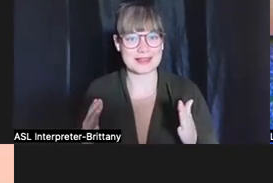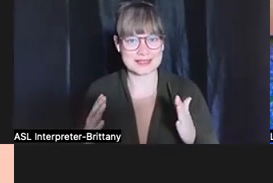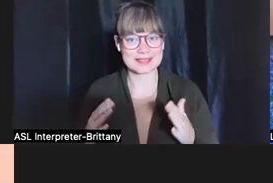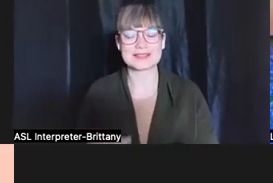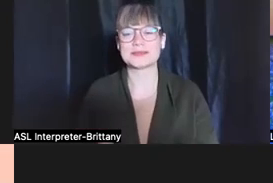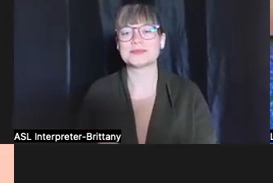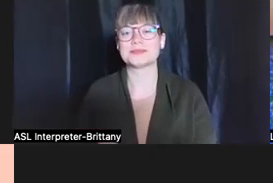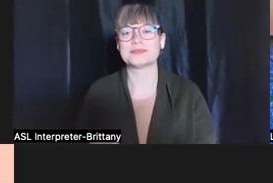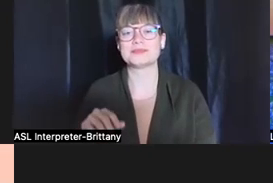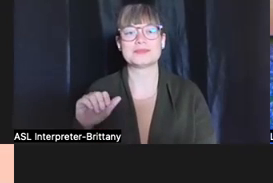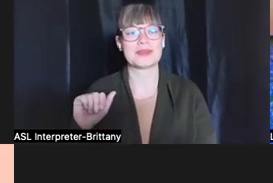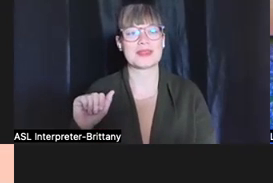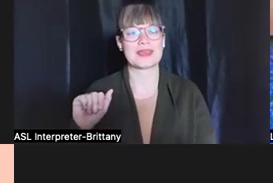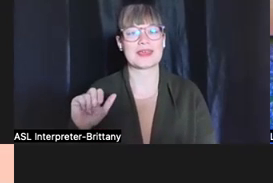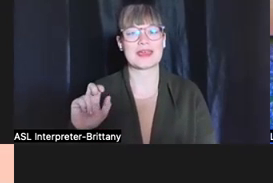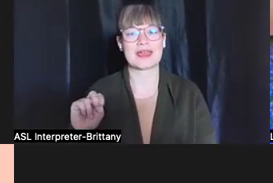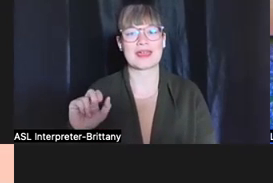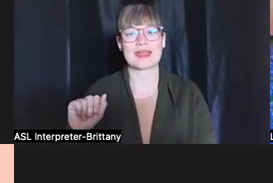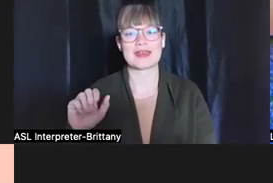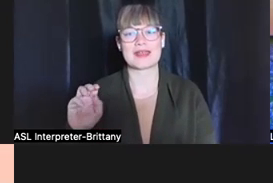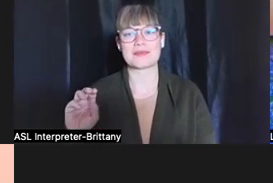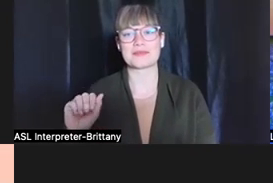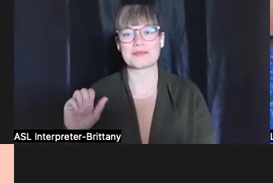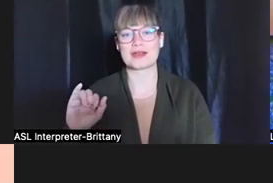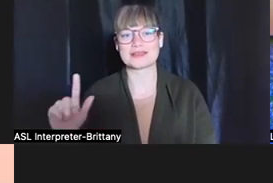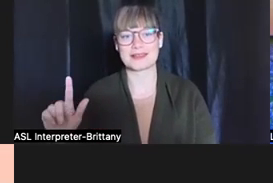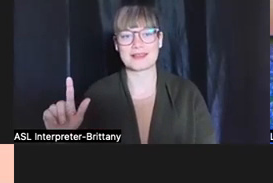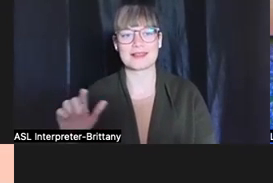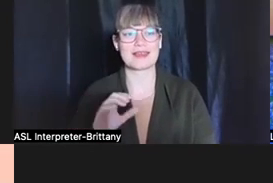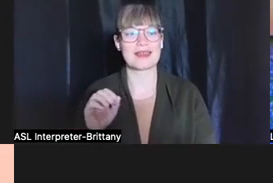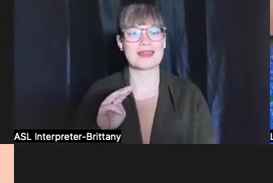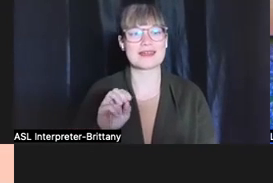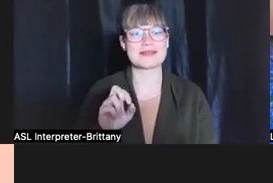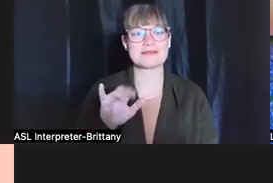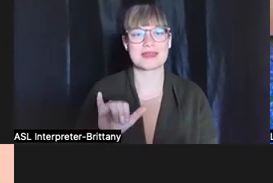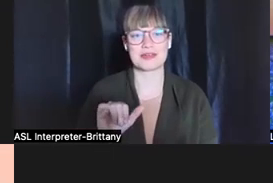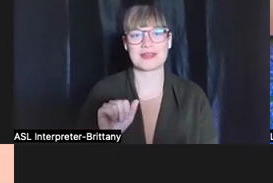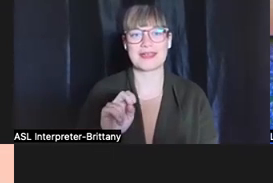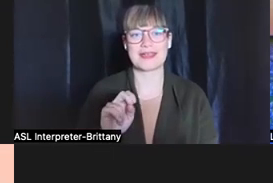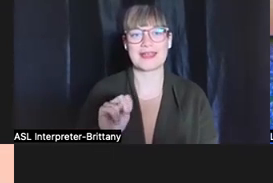Y nuestros invitados, Ana Maciel y Marianne Dibbs.